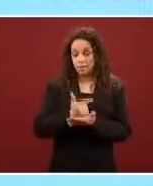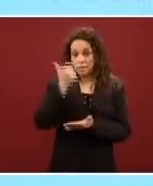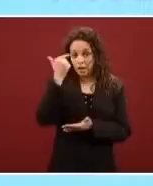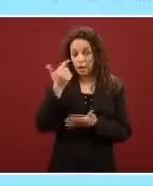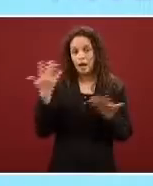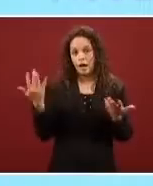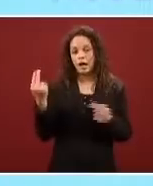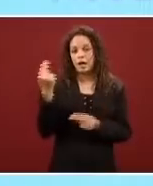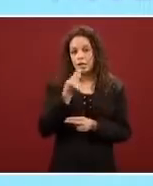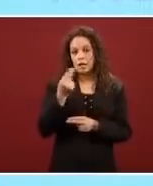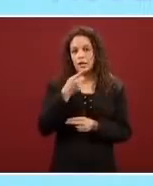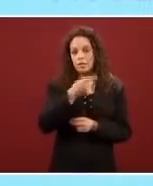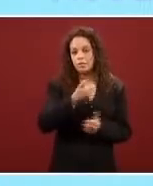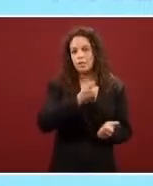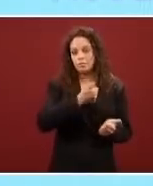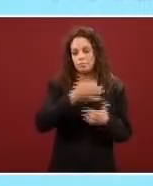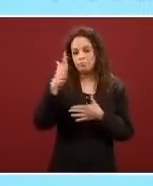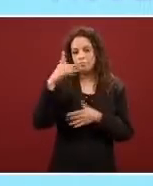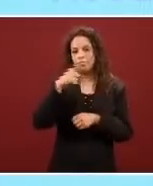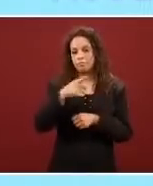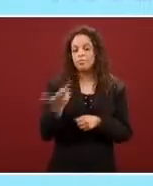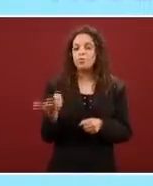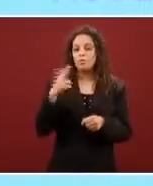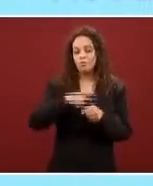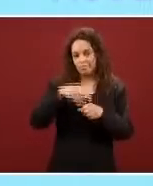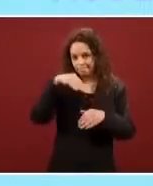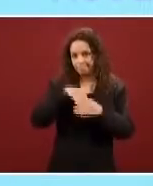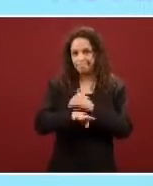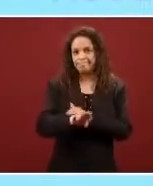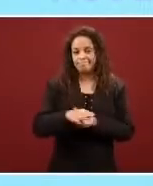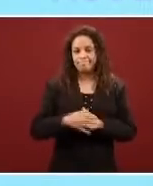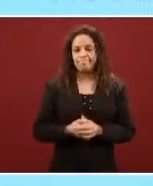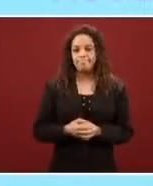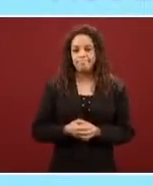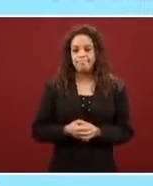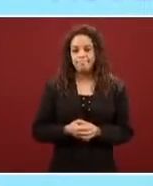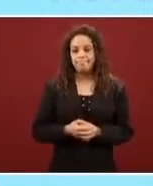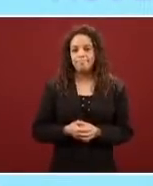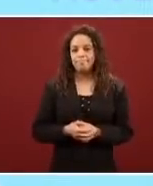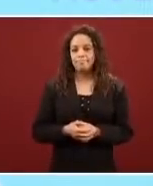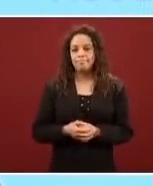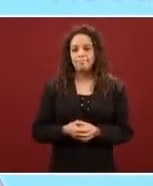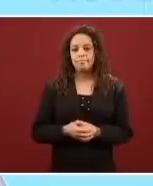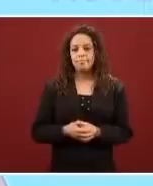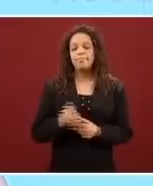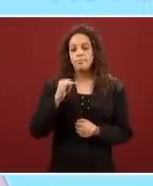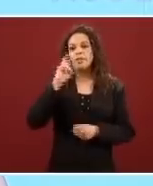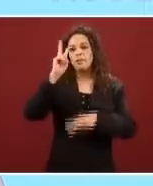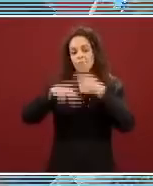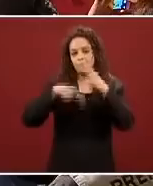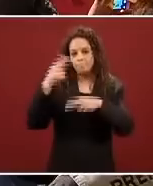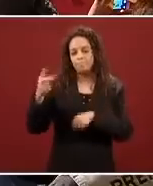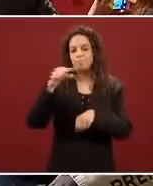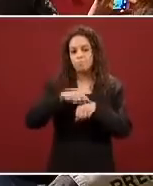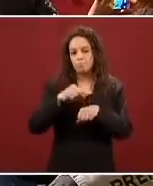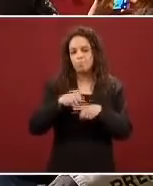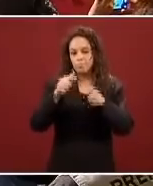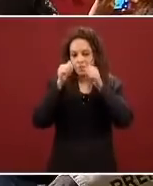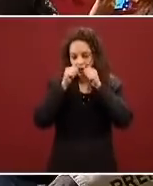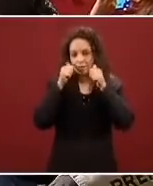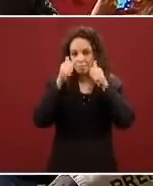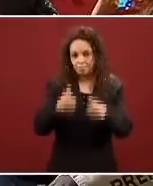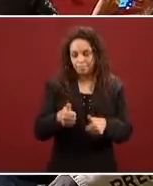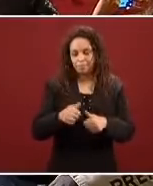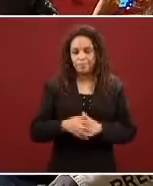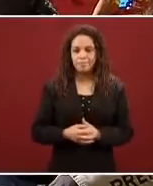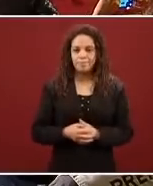intervención médica especializada en hospital, y entonces se acudiría al hospital a recibir esa atención. La